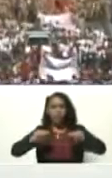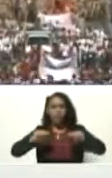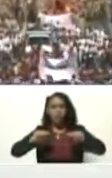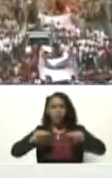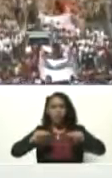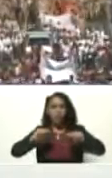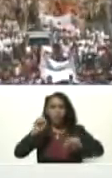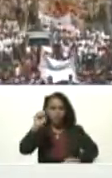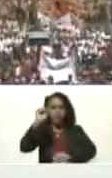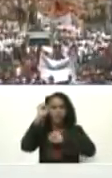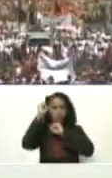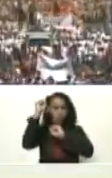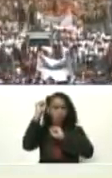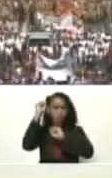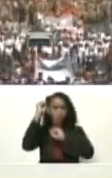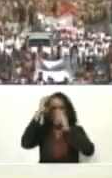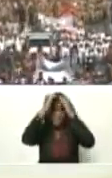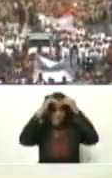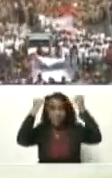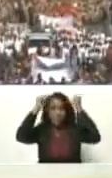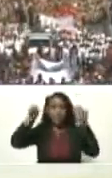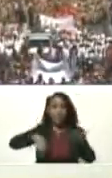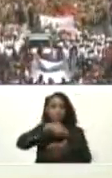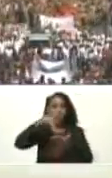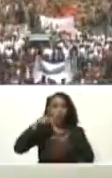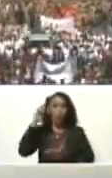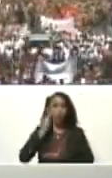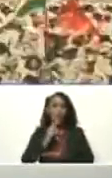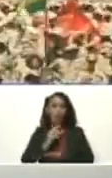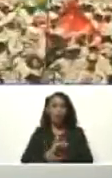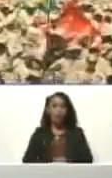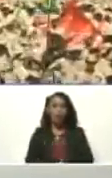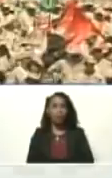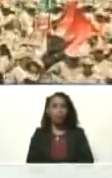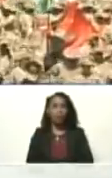una victoria. Milicia Nacional Bolivariana.